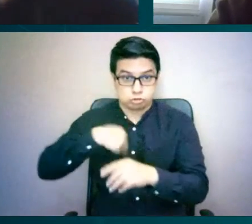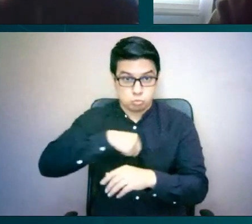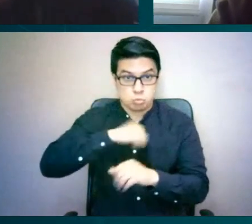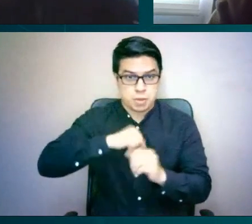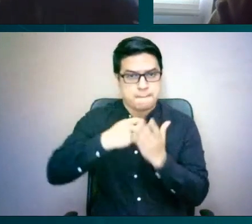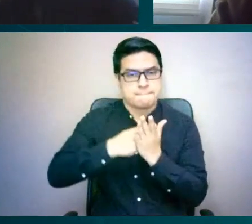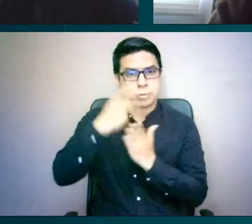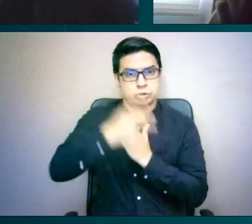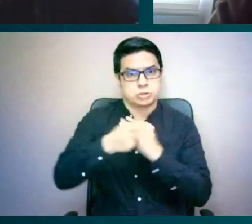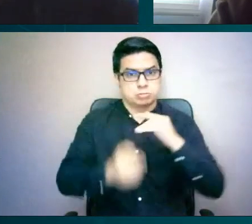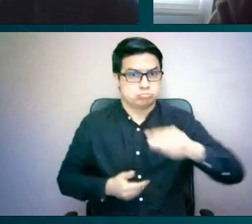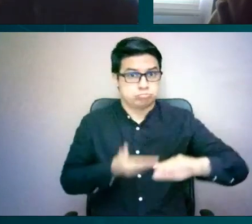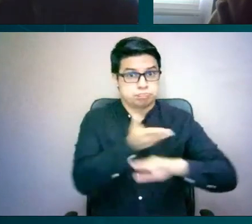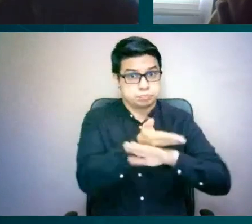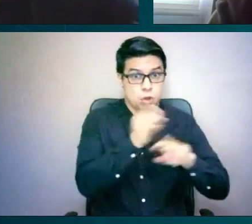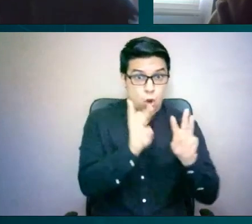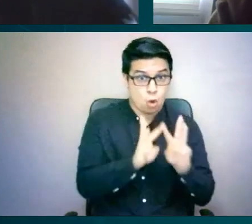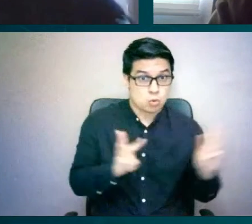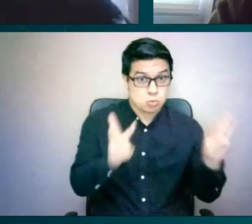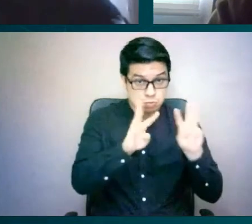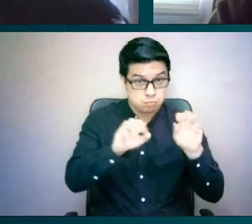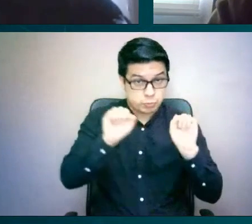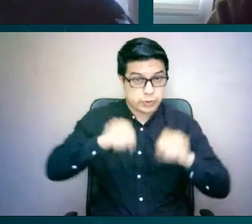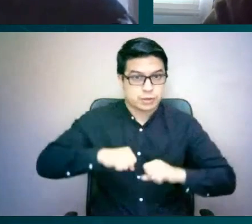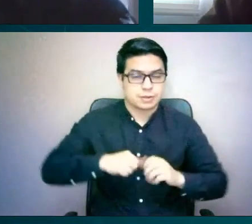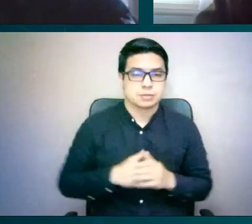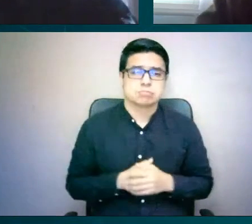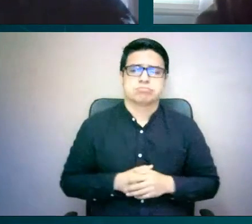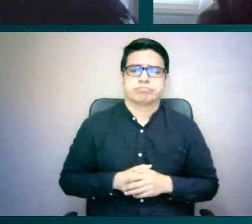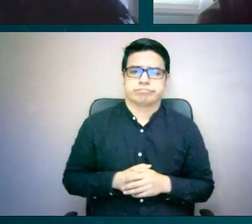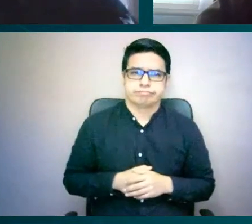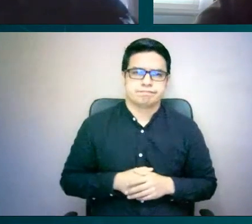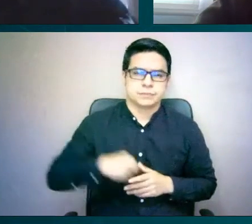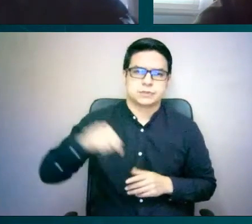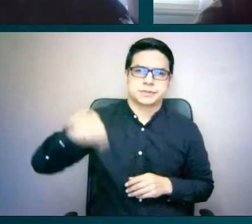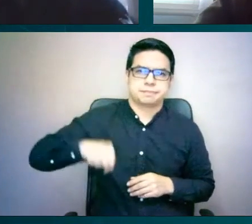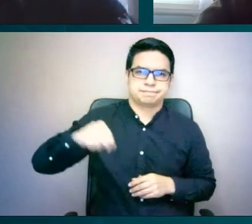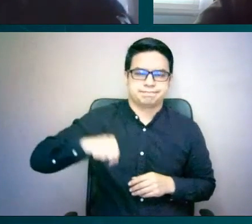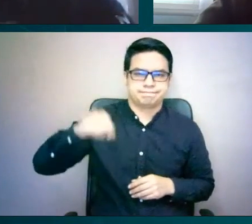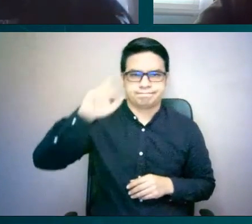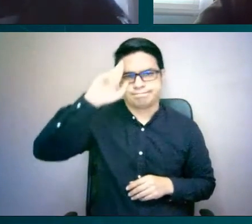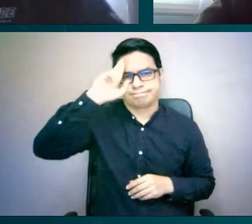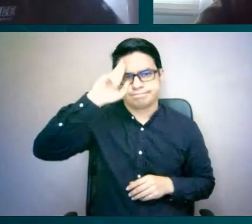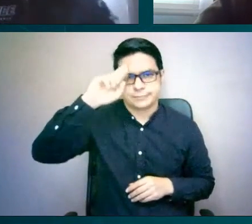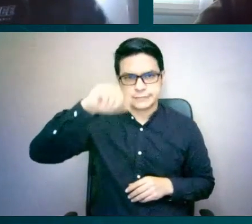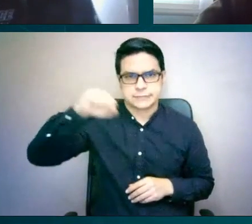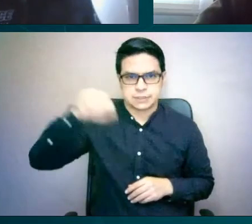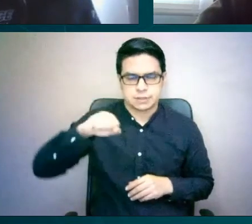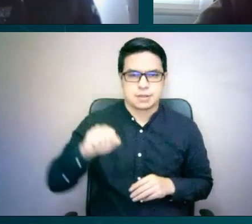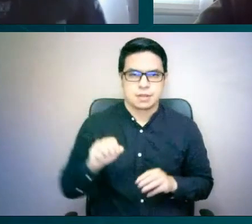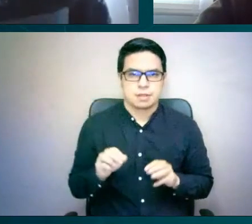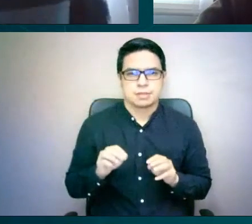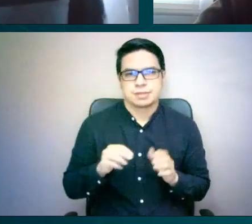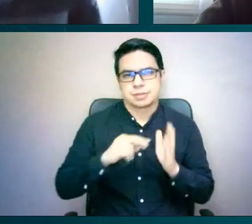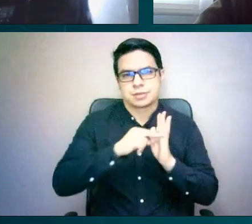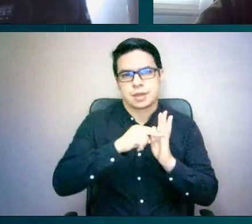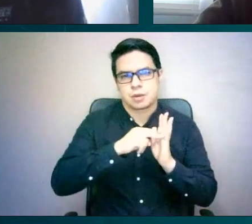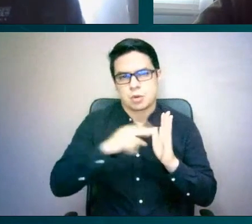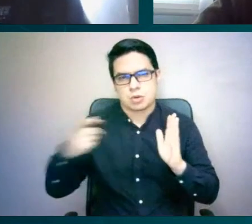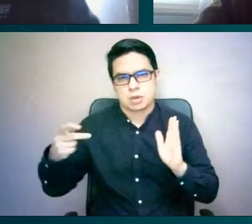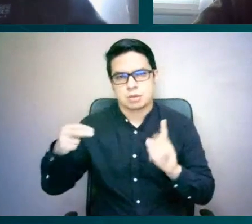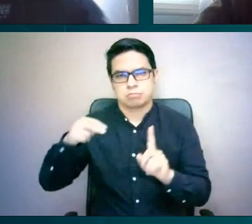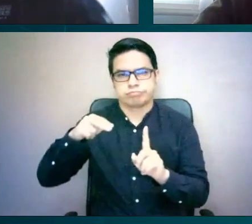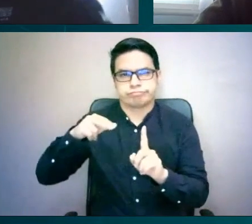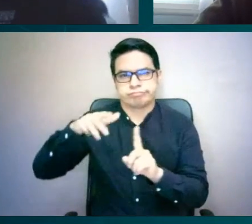Sí, Andrés, la respuesta sería sí, efectivamente este tipo de tecnologías impactan algunos de